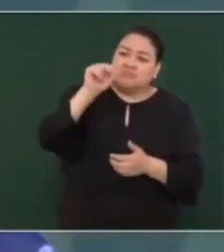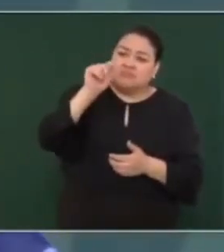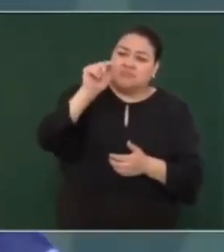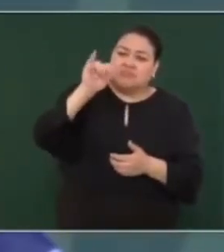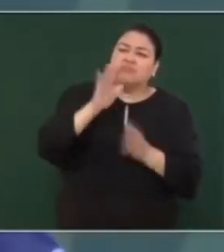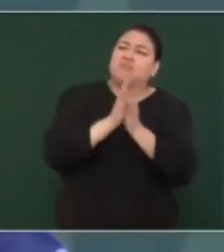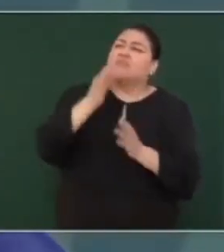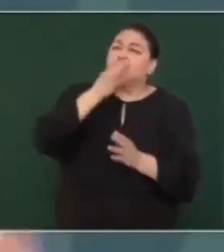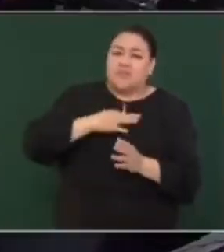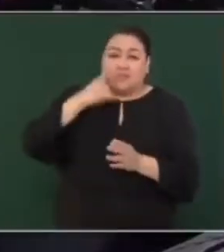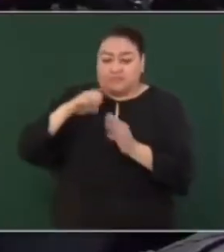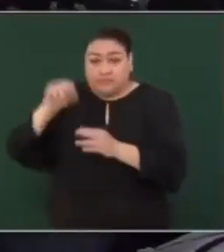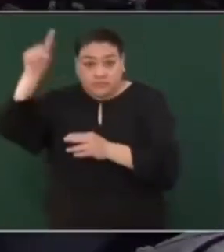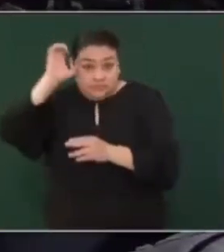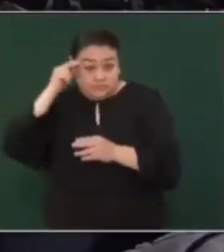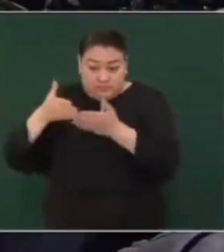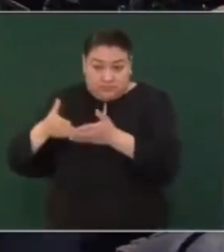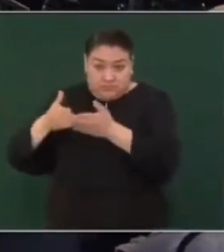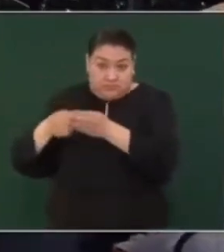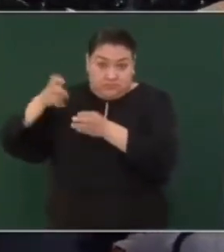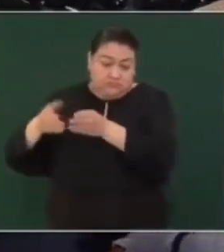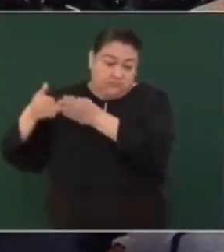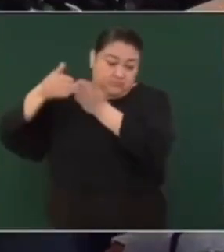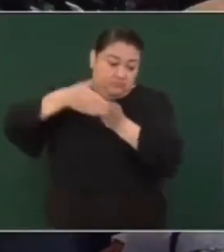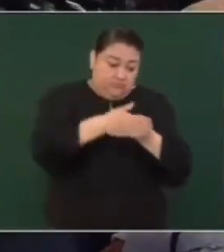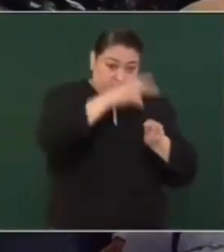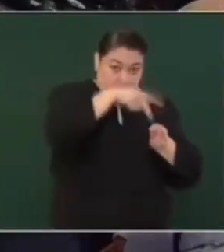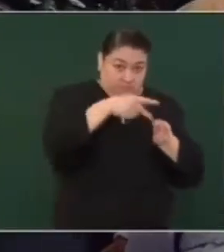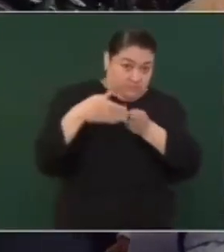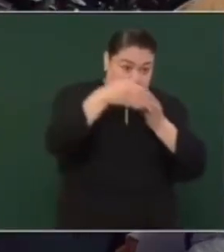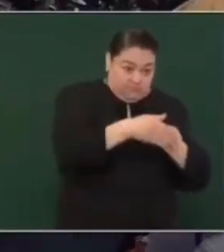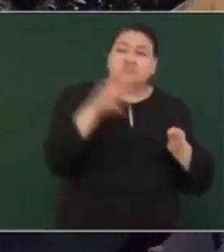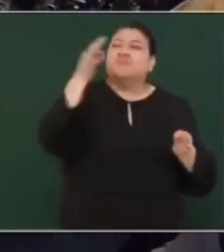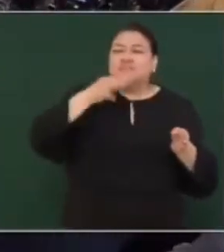puertos de China hacia México. Y